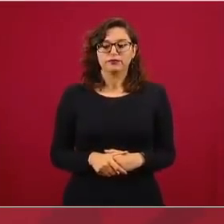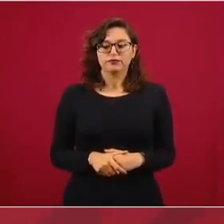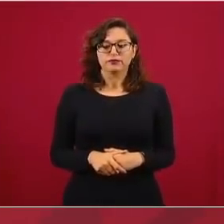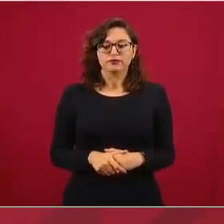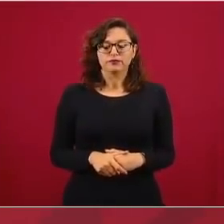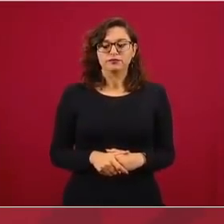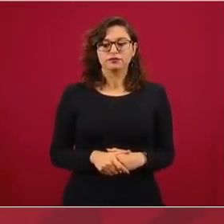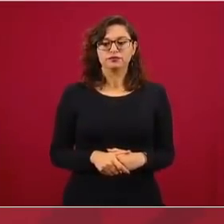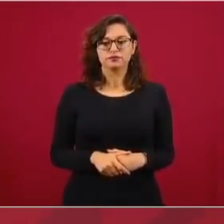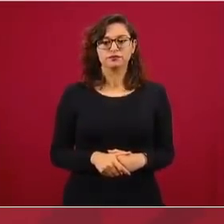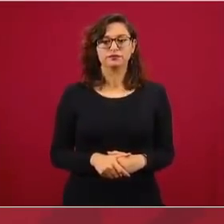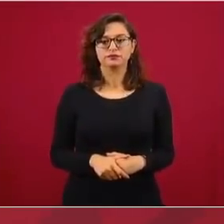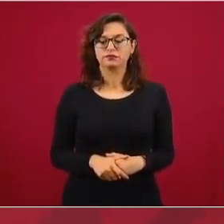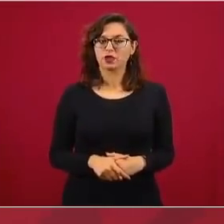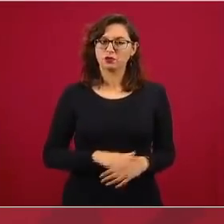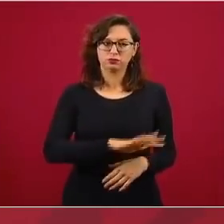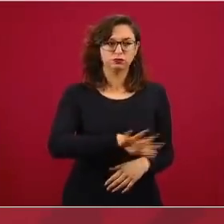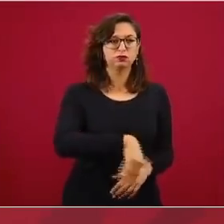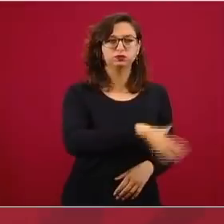Lo más que se pueda,